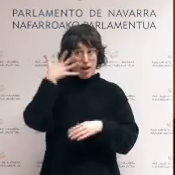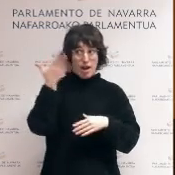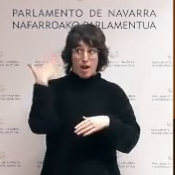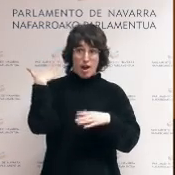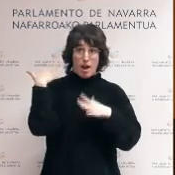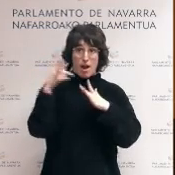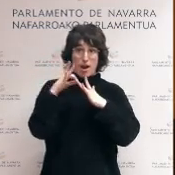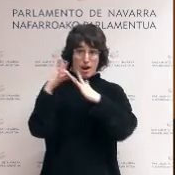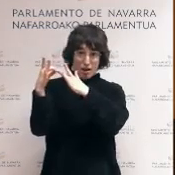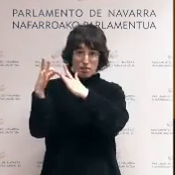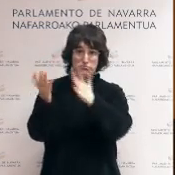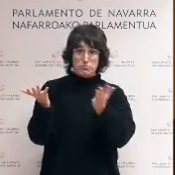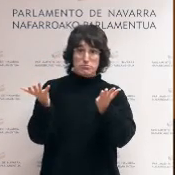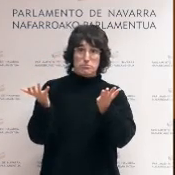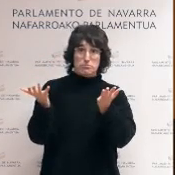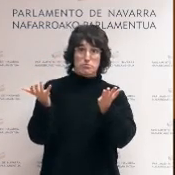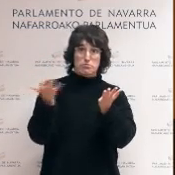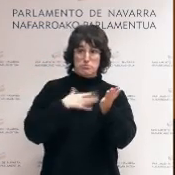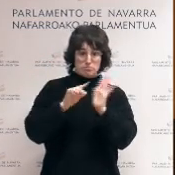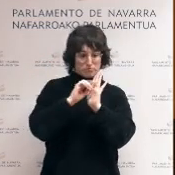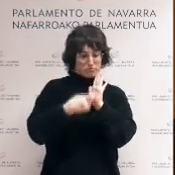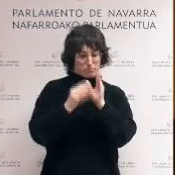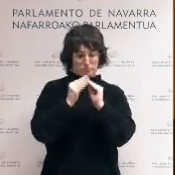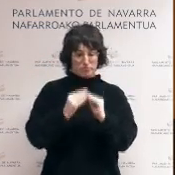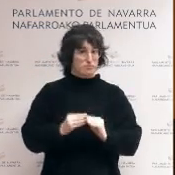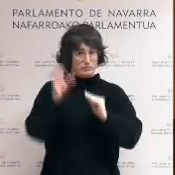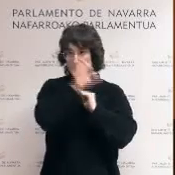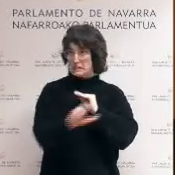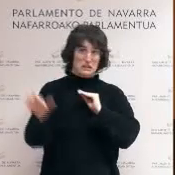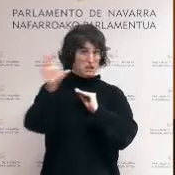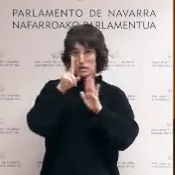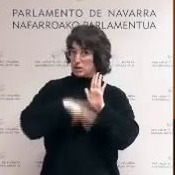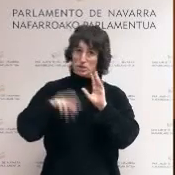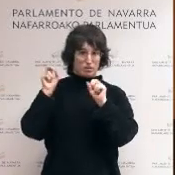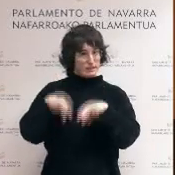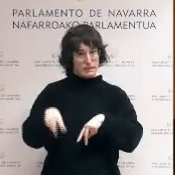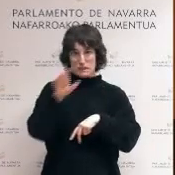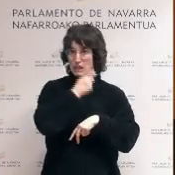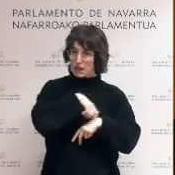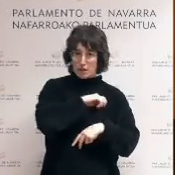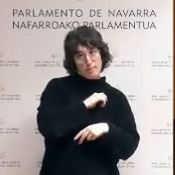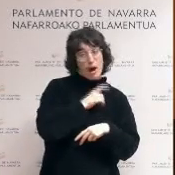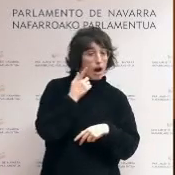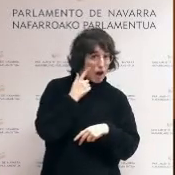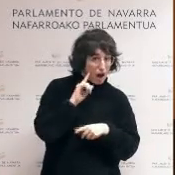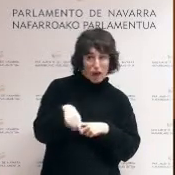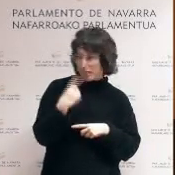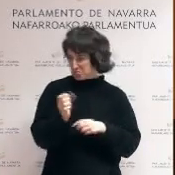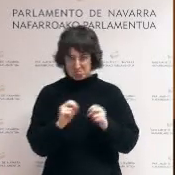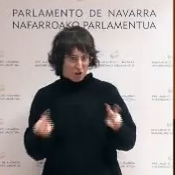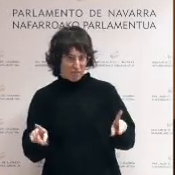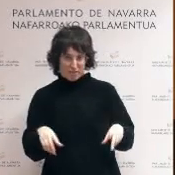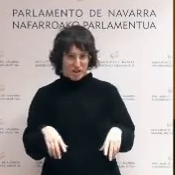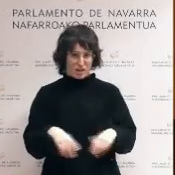en legislar sin un marco europeo, sin esperar a España, sin esperar a la Unión Europea, la Ley Foral de